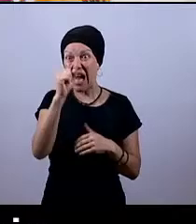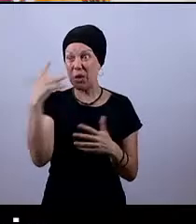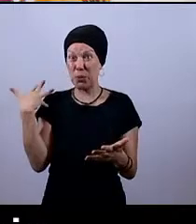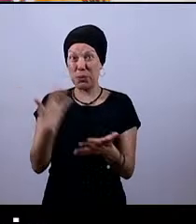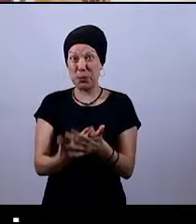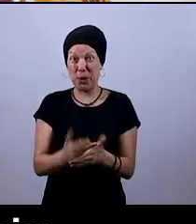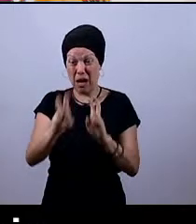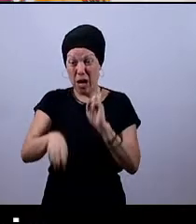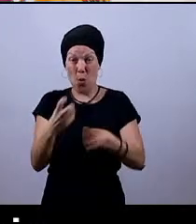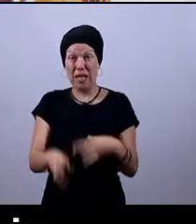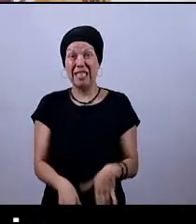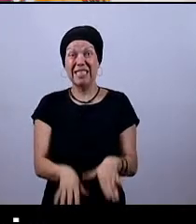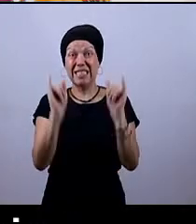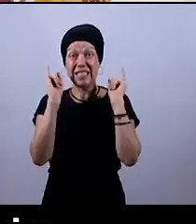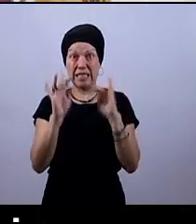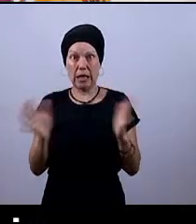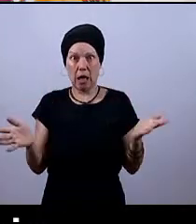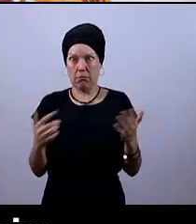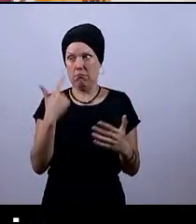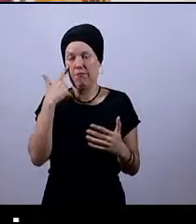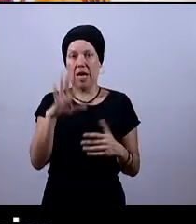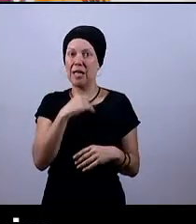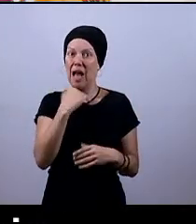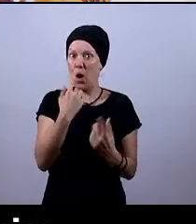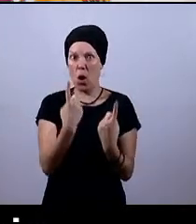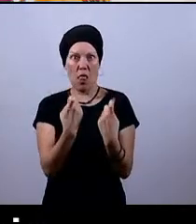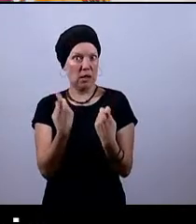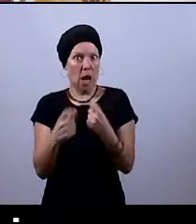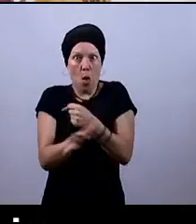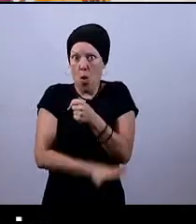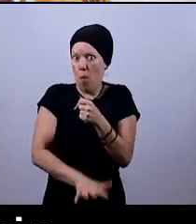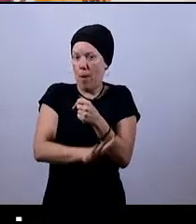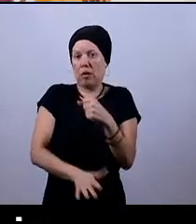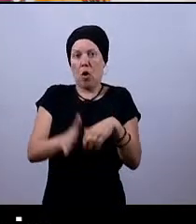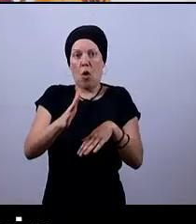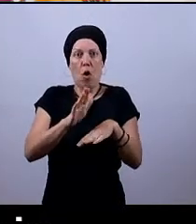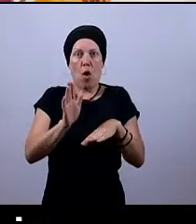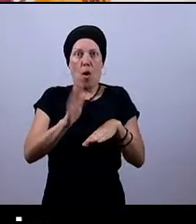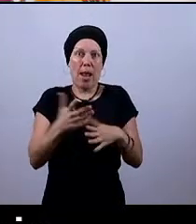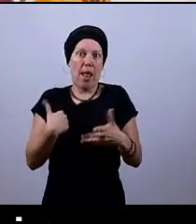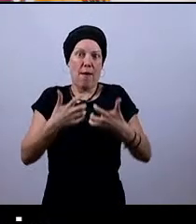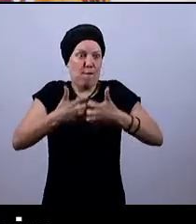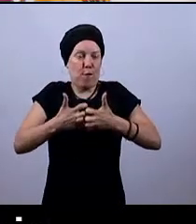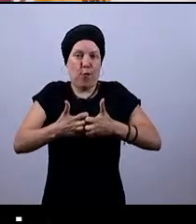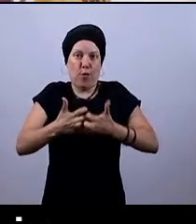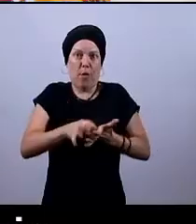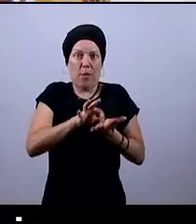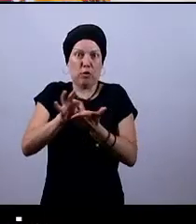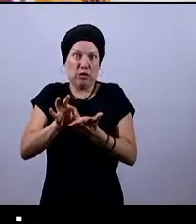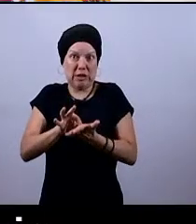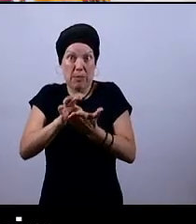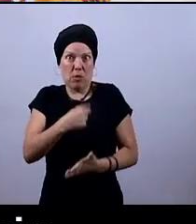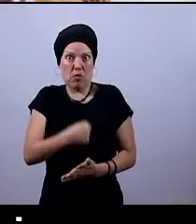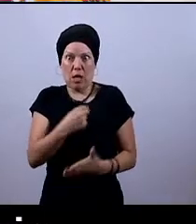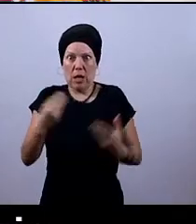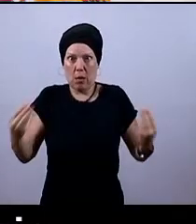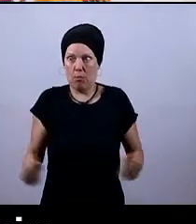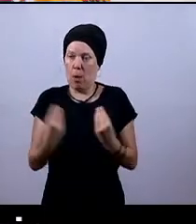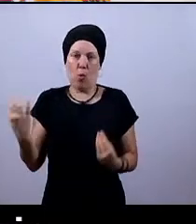sin renovar algo tan necesario, tan esencial para el adecuado funcionamiento de estos servicios